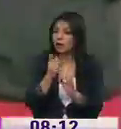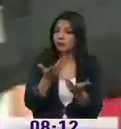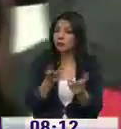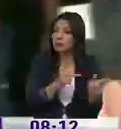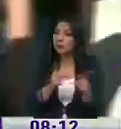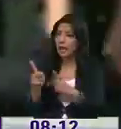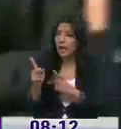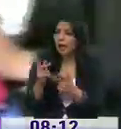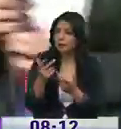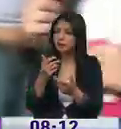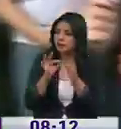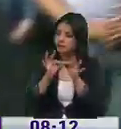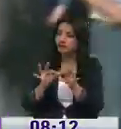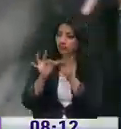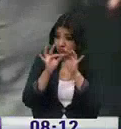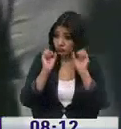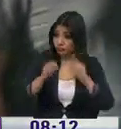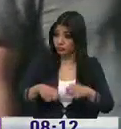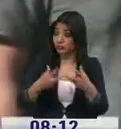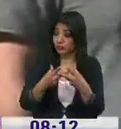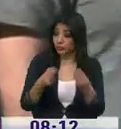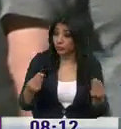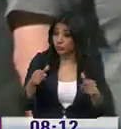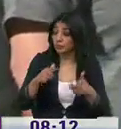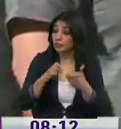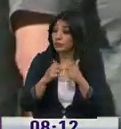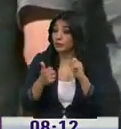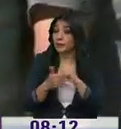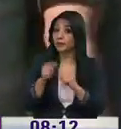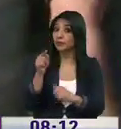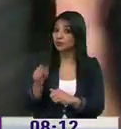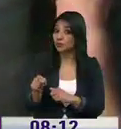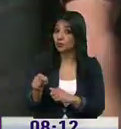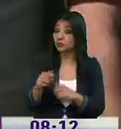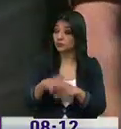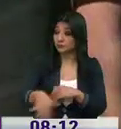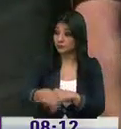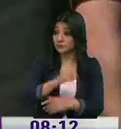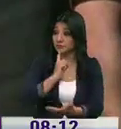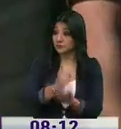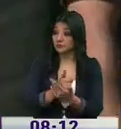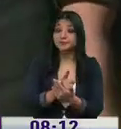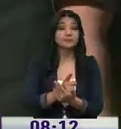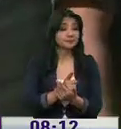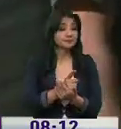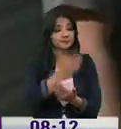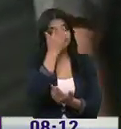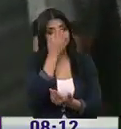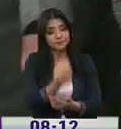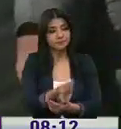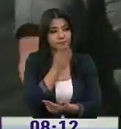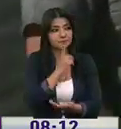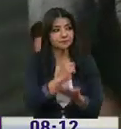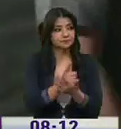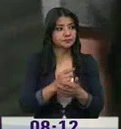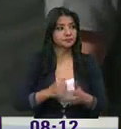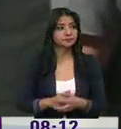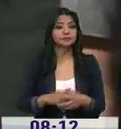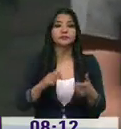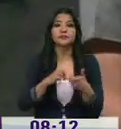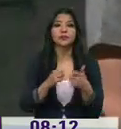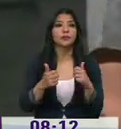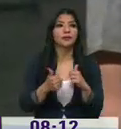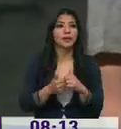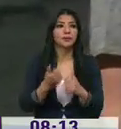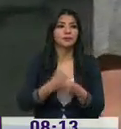puedan arreglar y dar solución a este problema que ustedes tienen aquí junto a la quebrada. ¿Cómo le va, niña? Muy buenos días. El problema se da la situación que hace